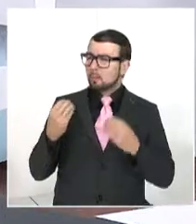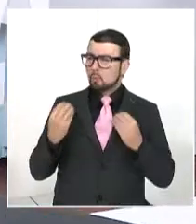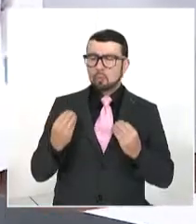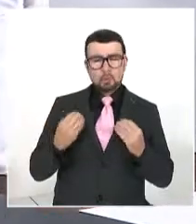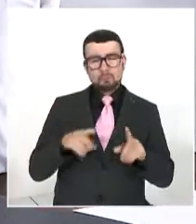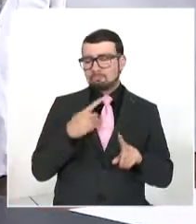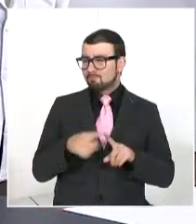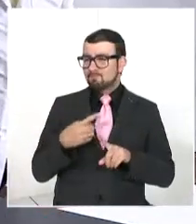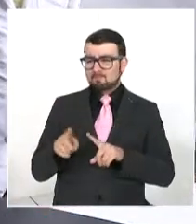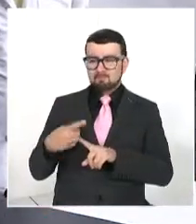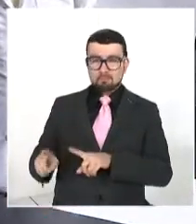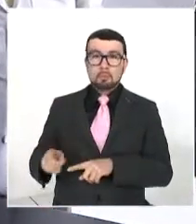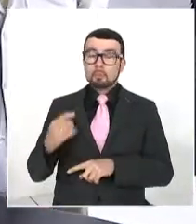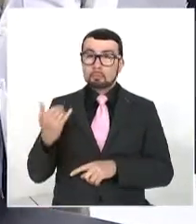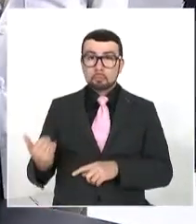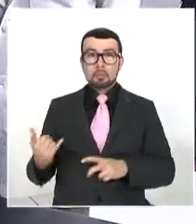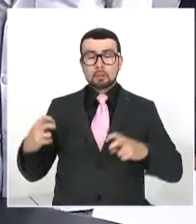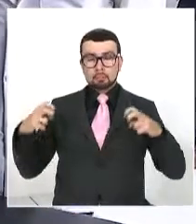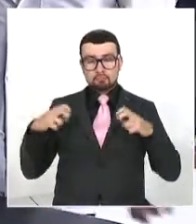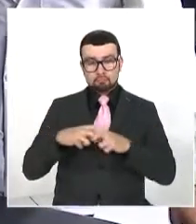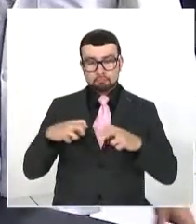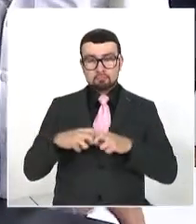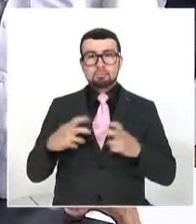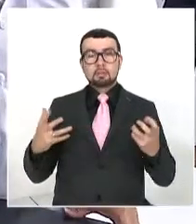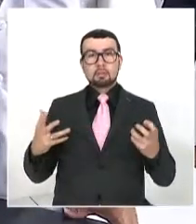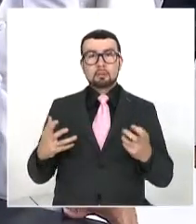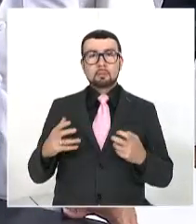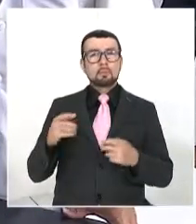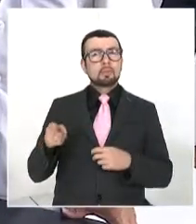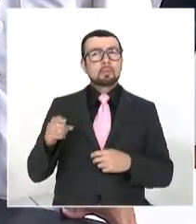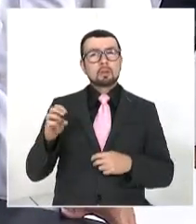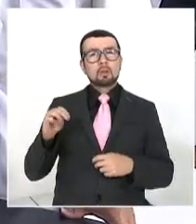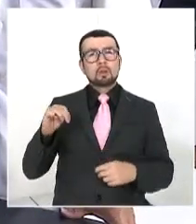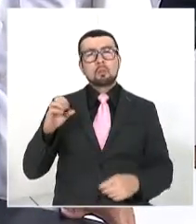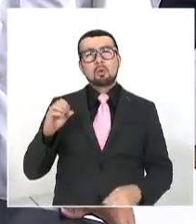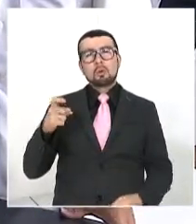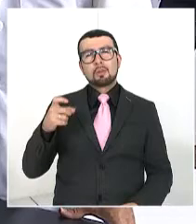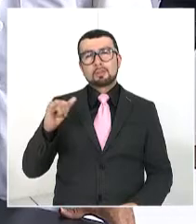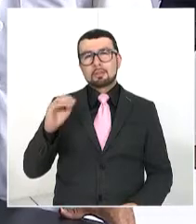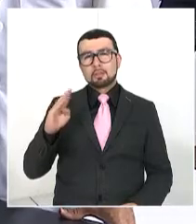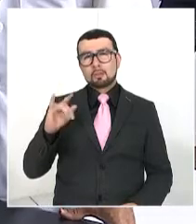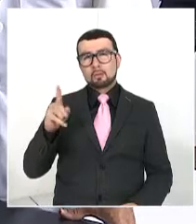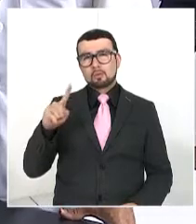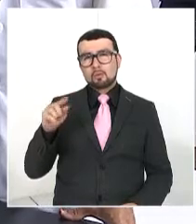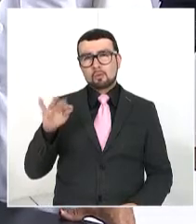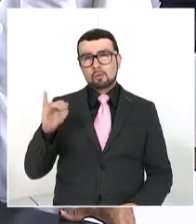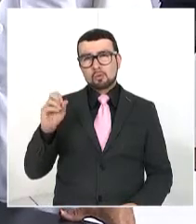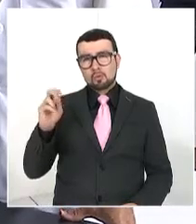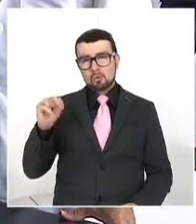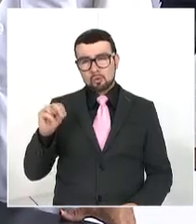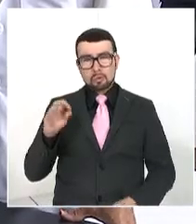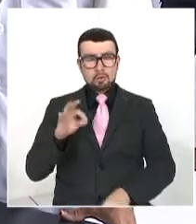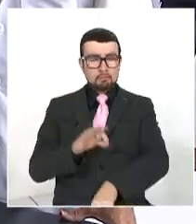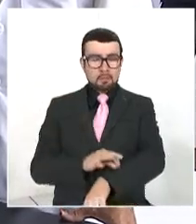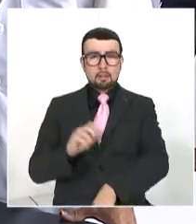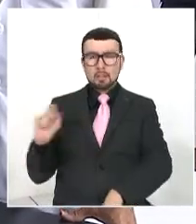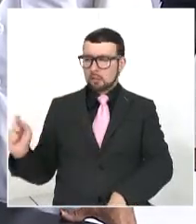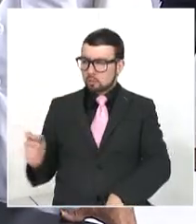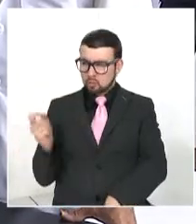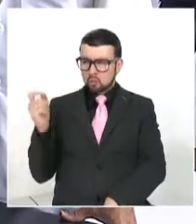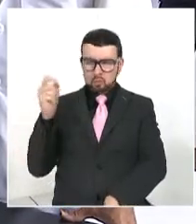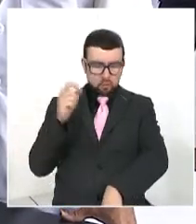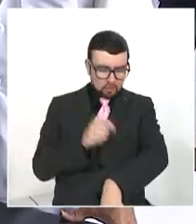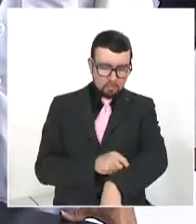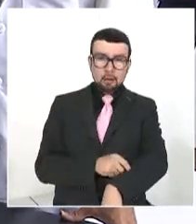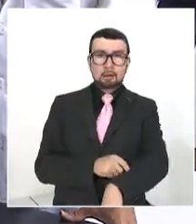como la acupuntura, la electroacupuntura, la moxibustión, la apiterapia, las dunas, las ventosas. Bueno, hay